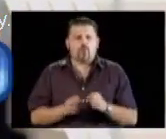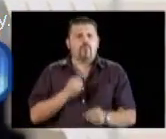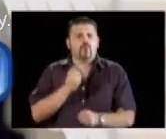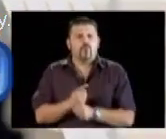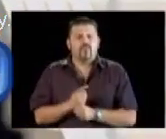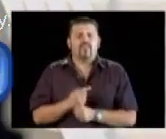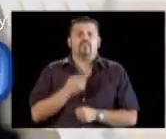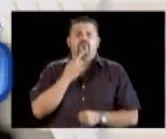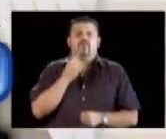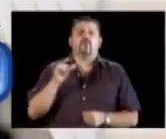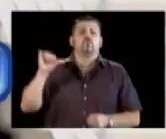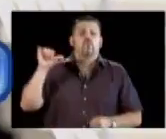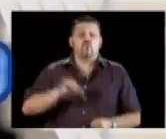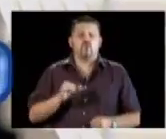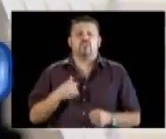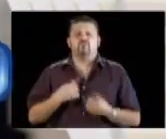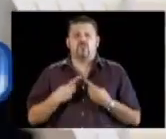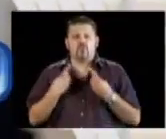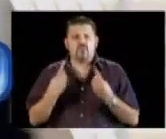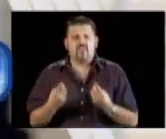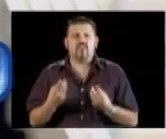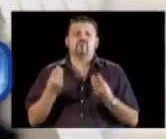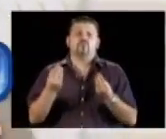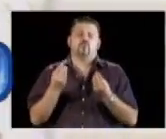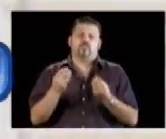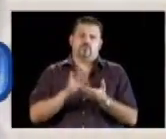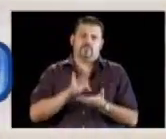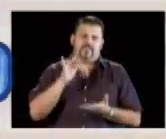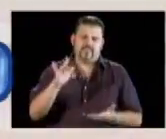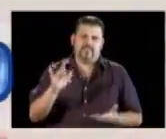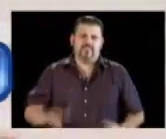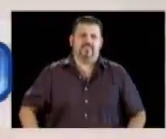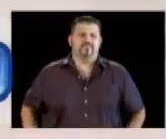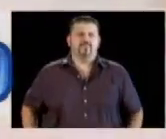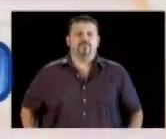y hoy me la voy a dar. Muchísimas gracias.